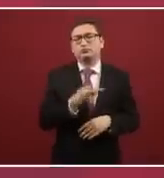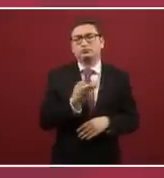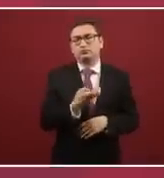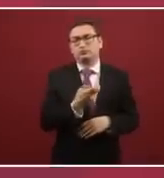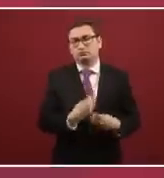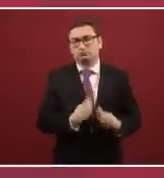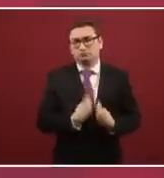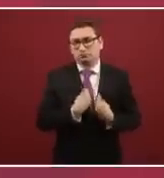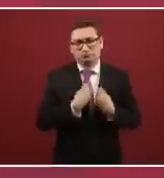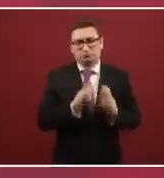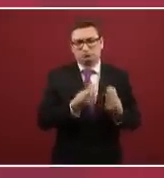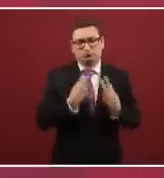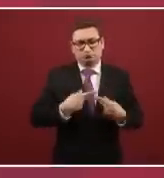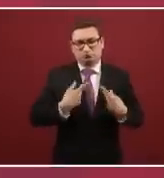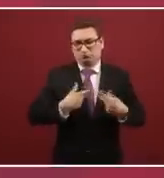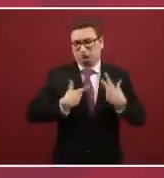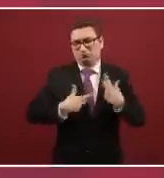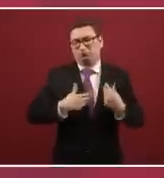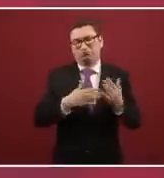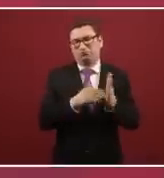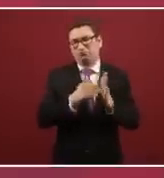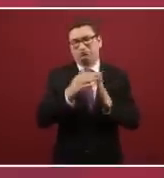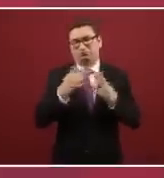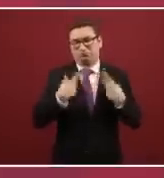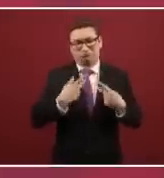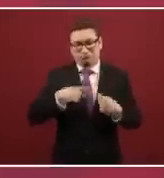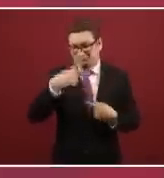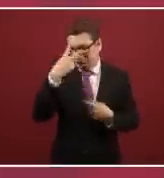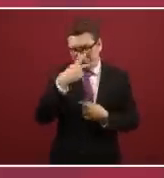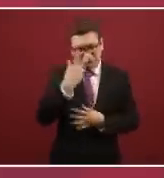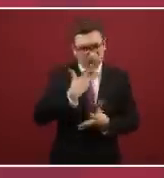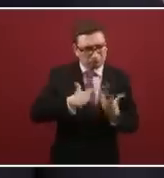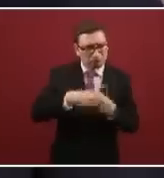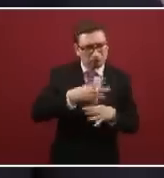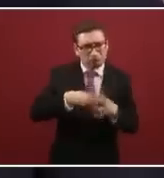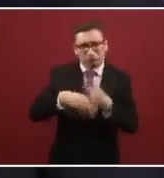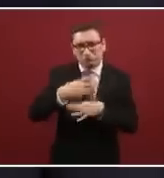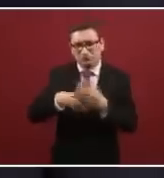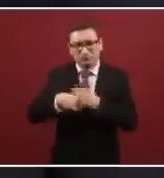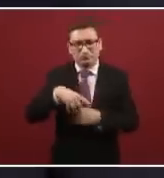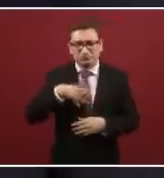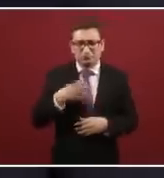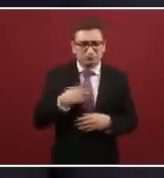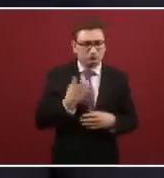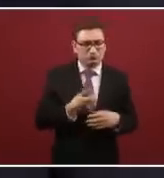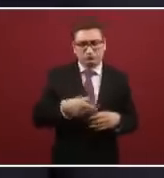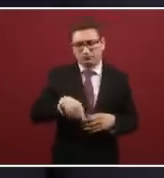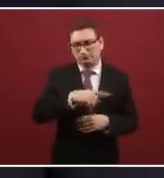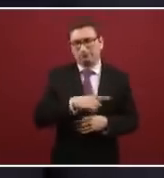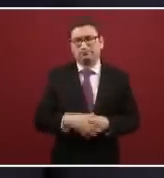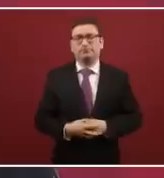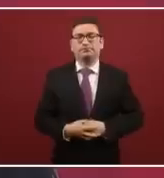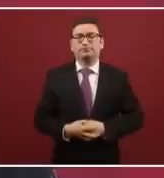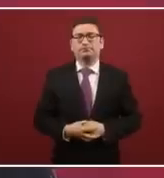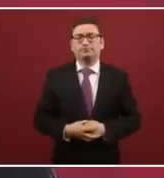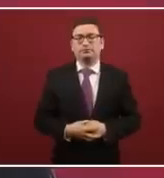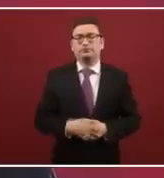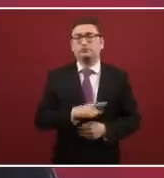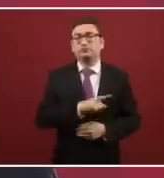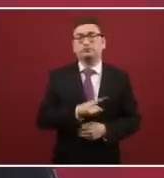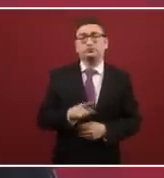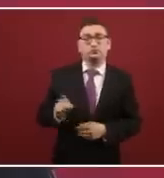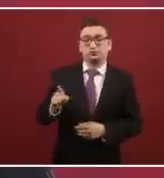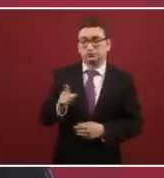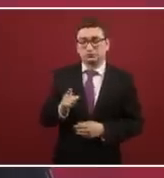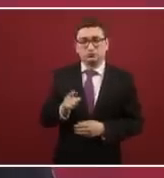manera mucha gente, millones de mexicanos que se buscan la vida como pueden, y muchos de ellos no